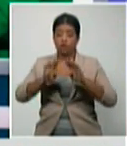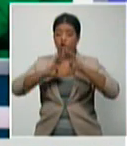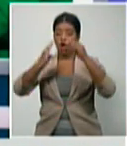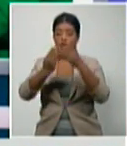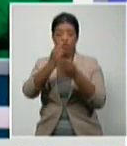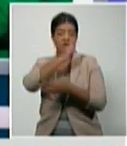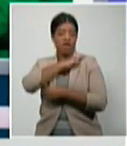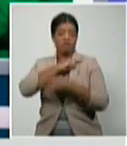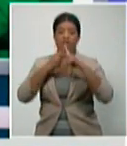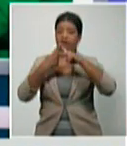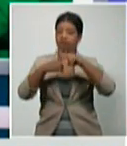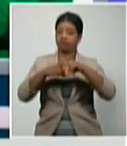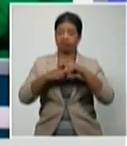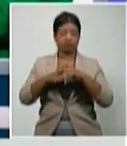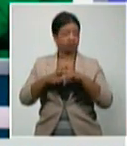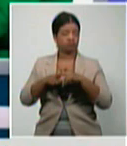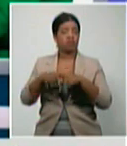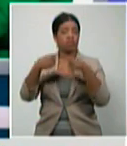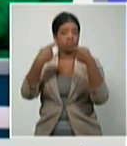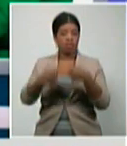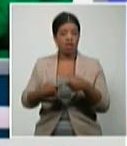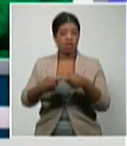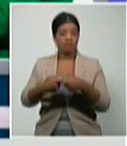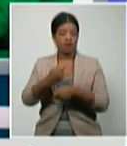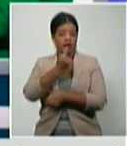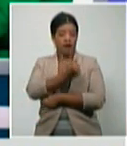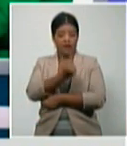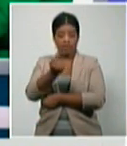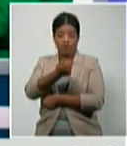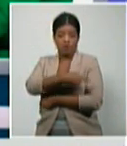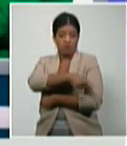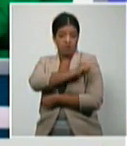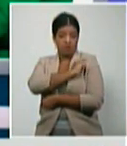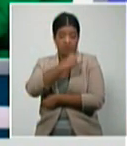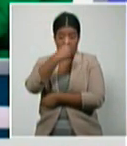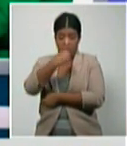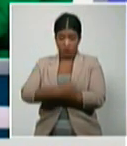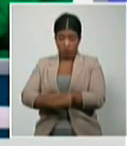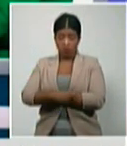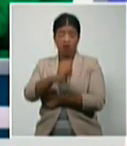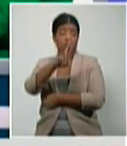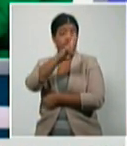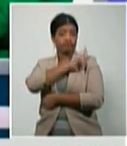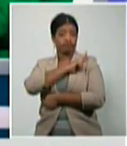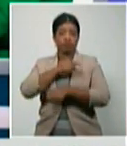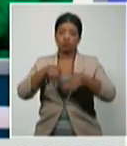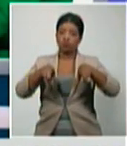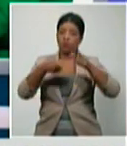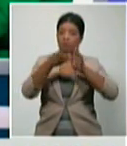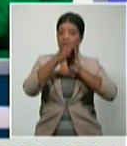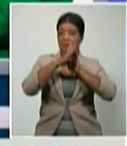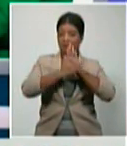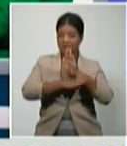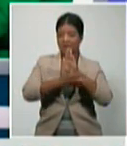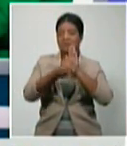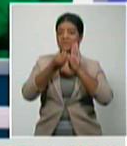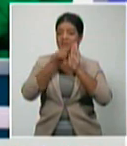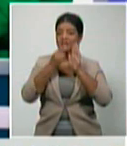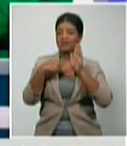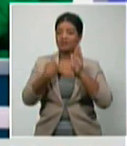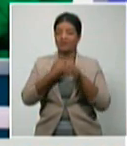una autorresponsabilidad de cada persona con el cumplimiento, que es lo que nos va a permitir, y estoy